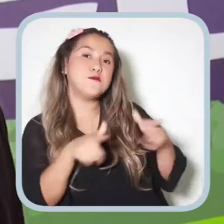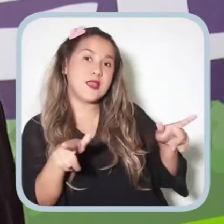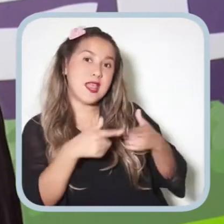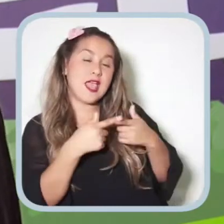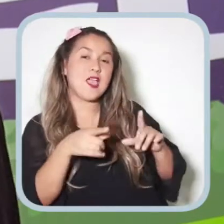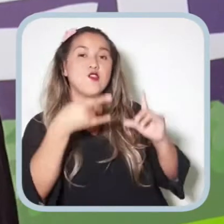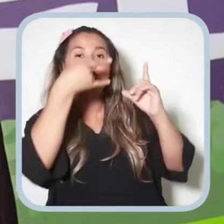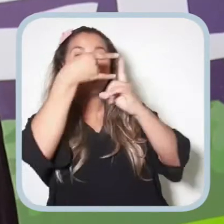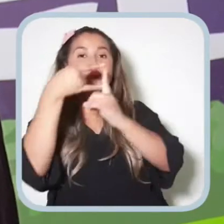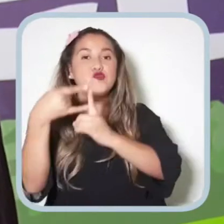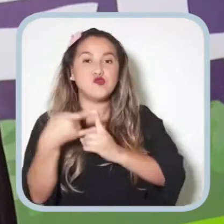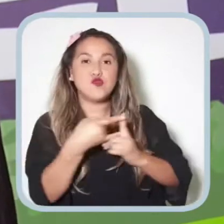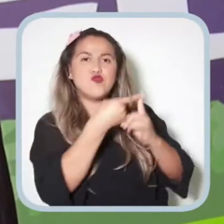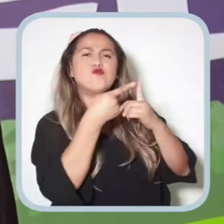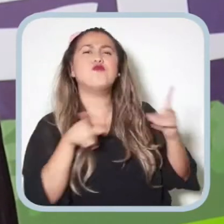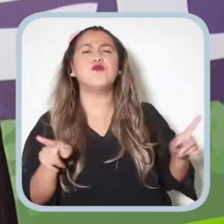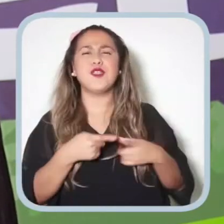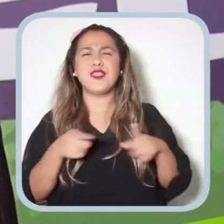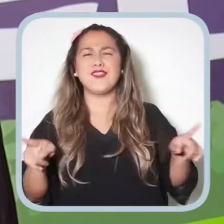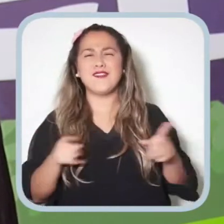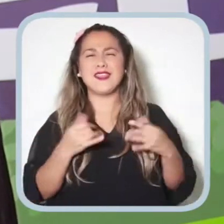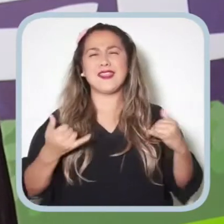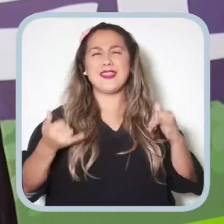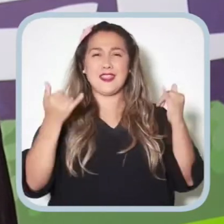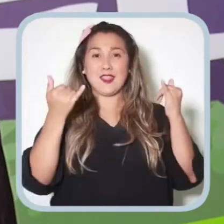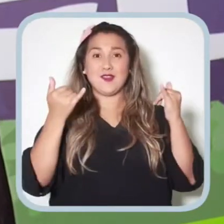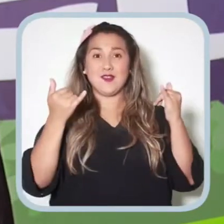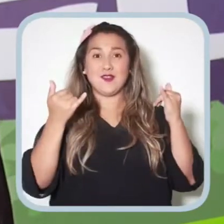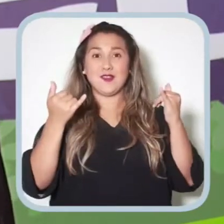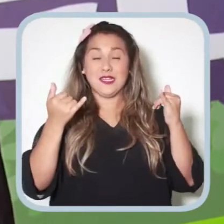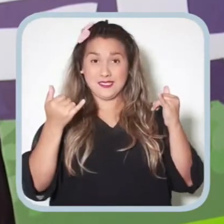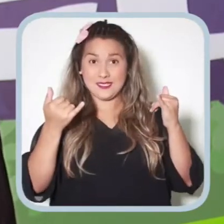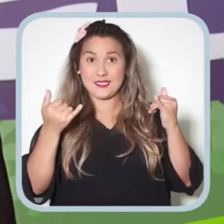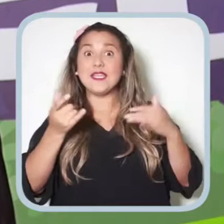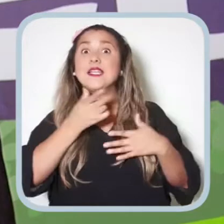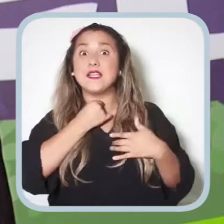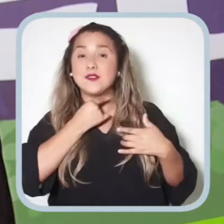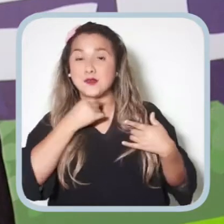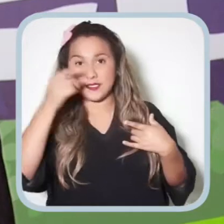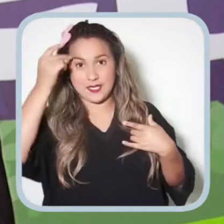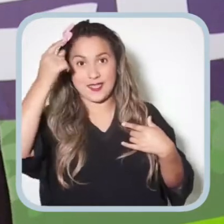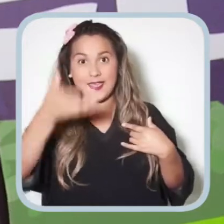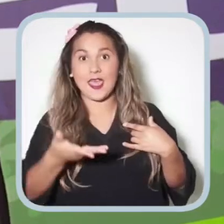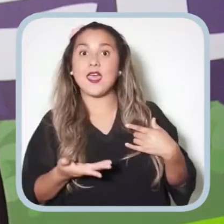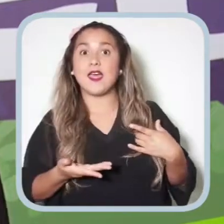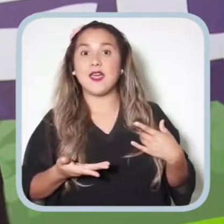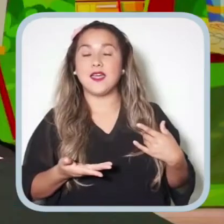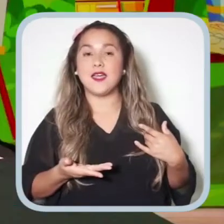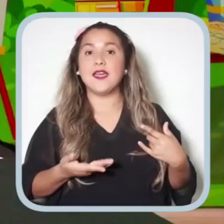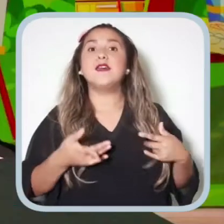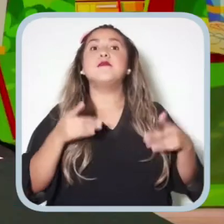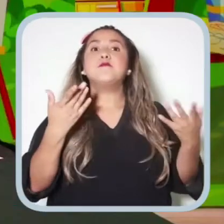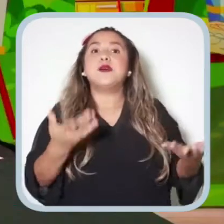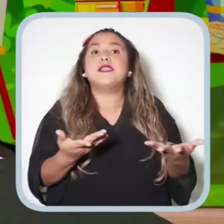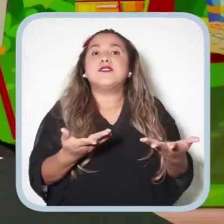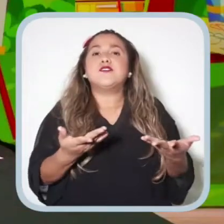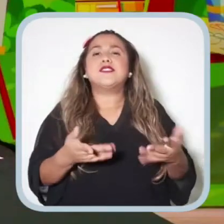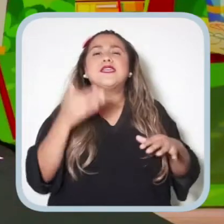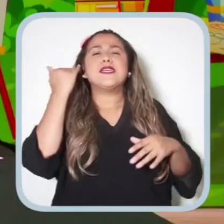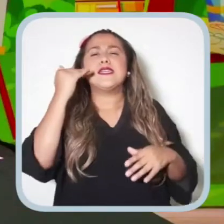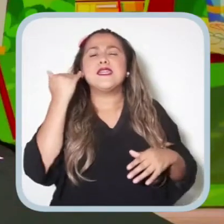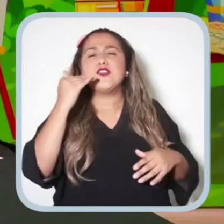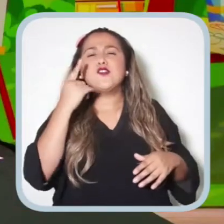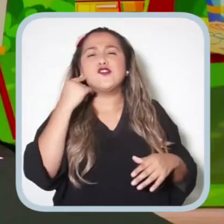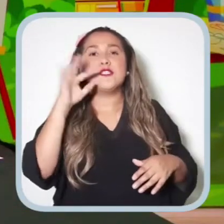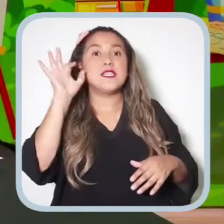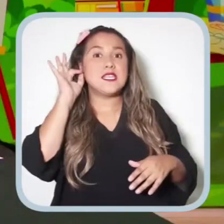Zoom muy pero muy entretenido y divertido. ¿Les gusta la idea? Pues entonces, niños y niñas,